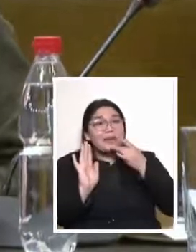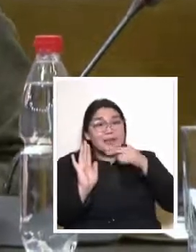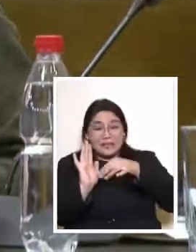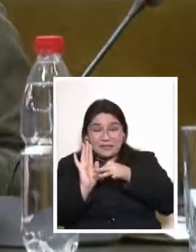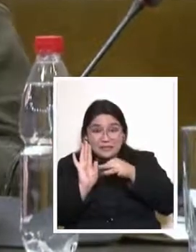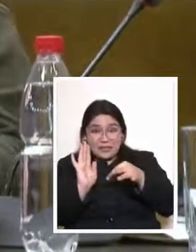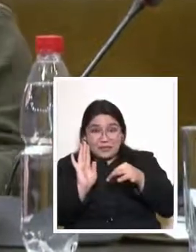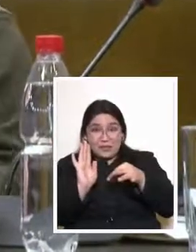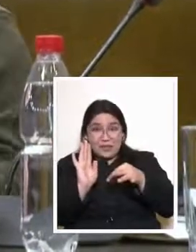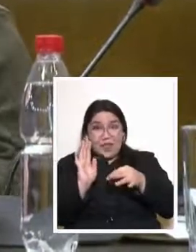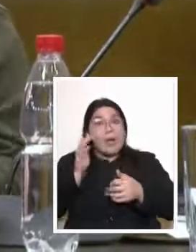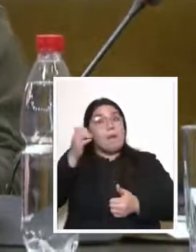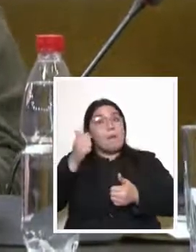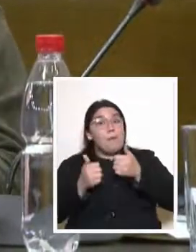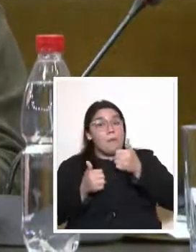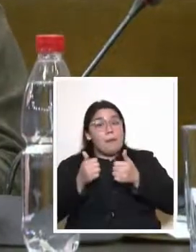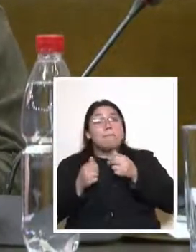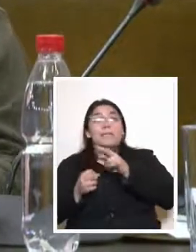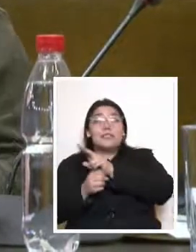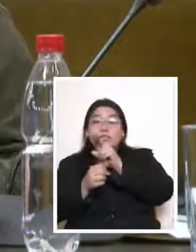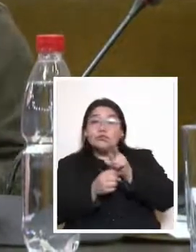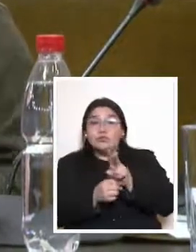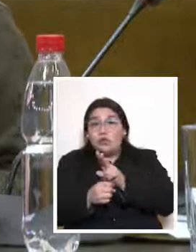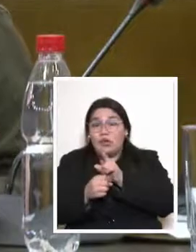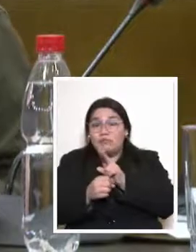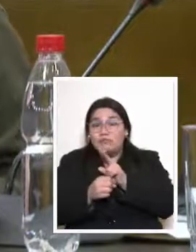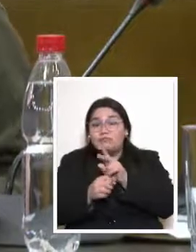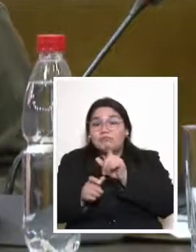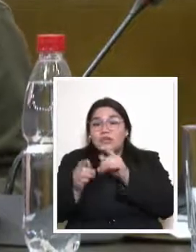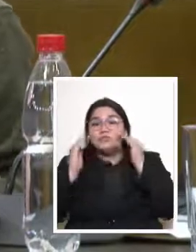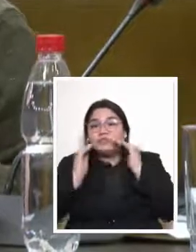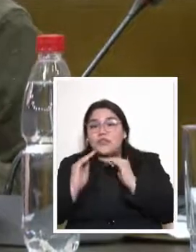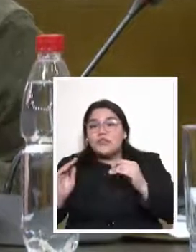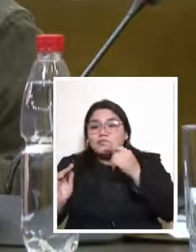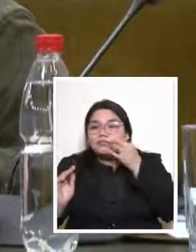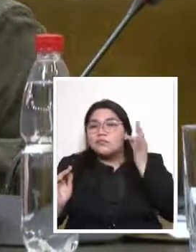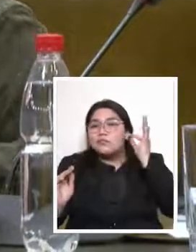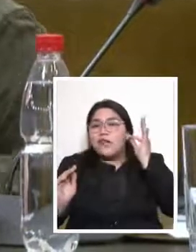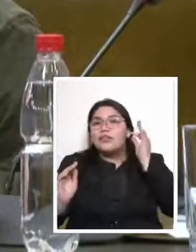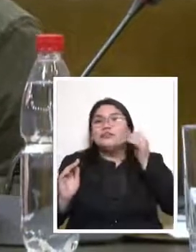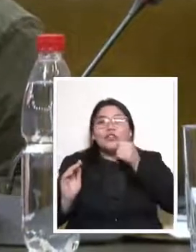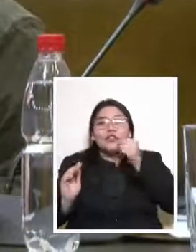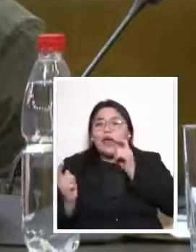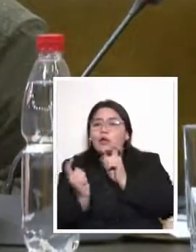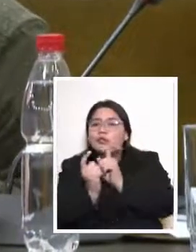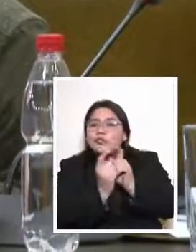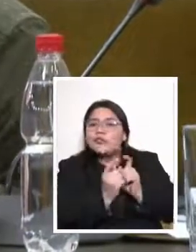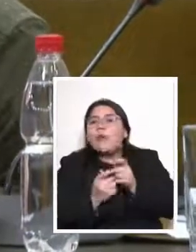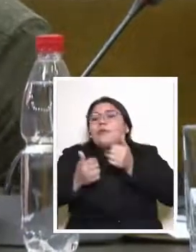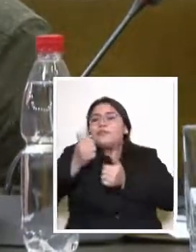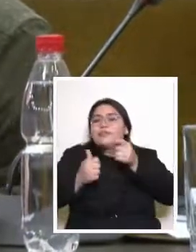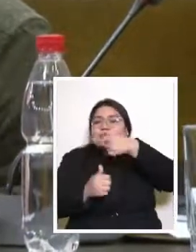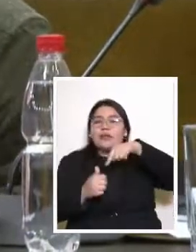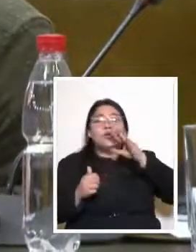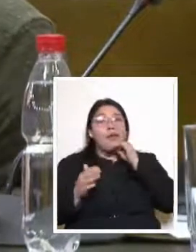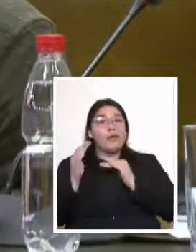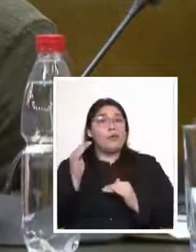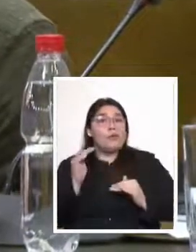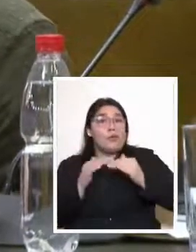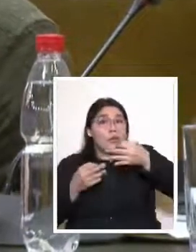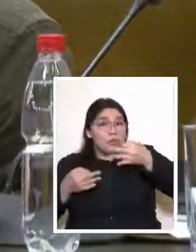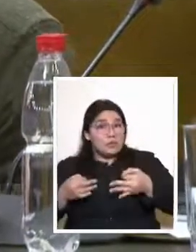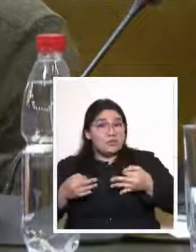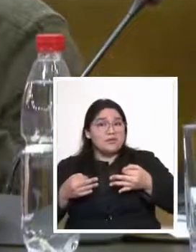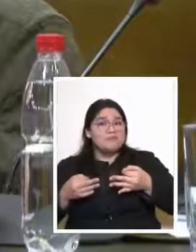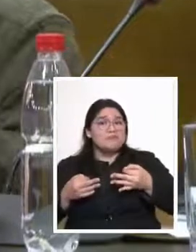profesional de quien está en contacto con los niños y las niñas, ¿de qué nos sirve un CIMSE? Claro. Yo siempre recuerdo la respuesta